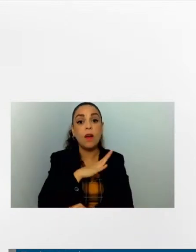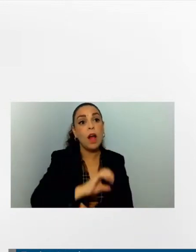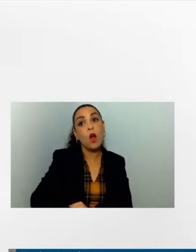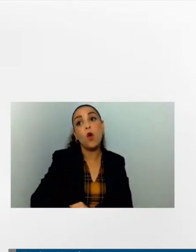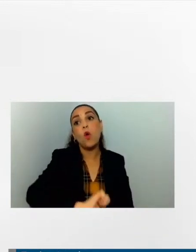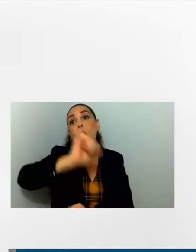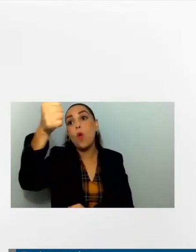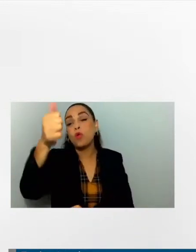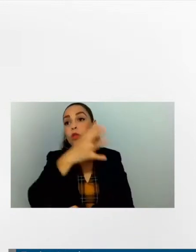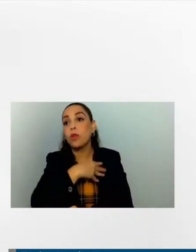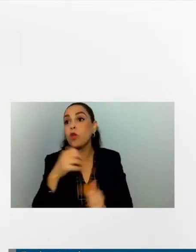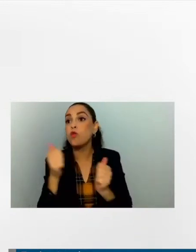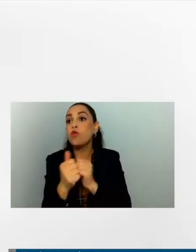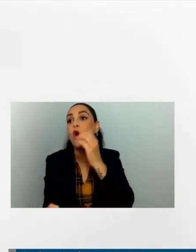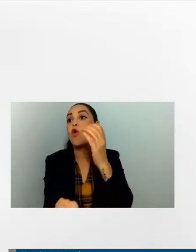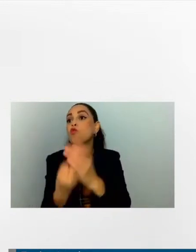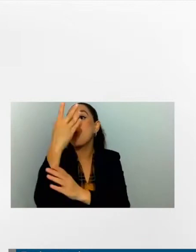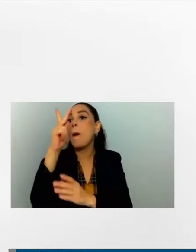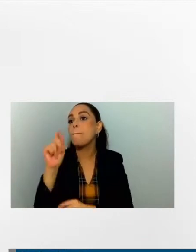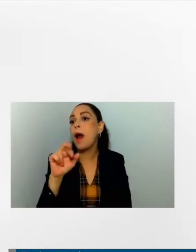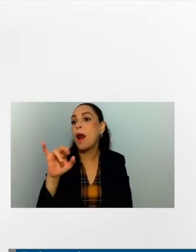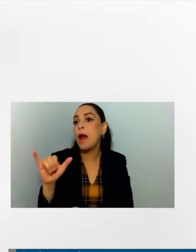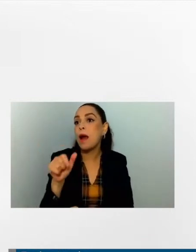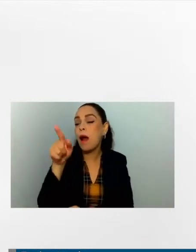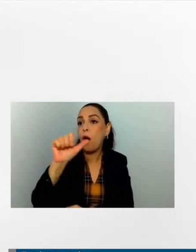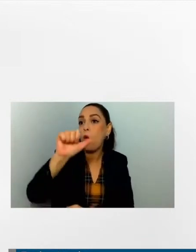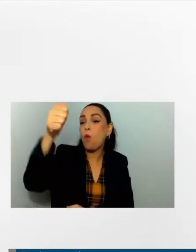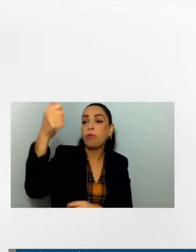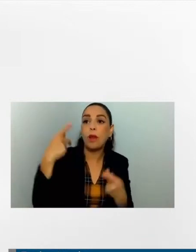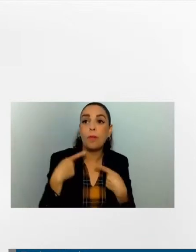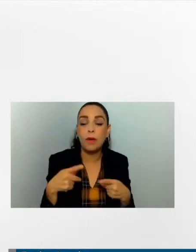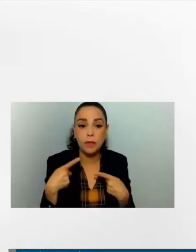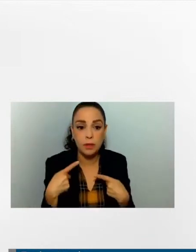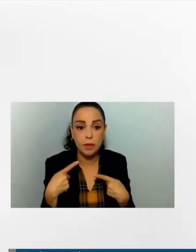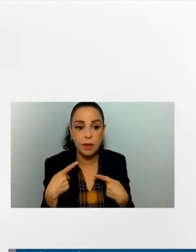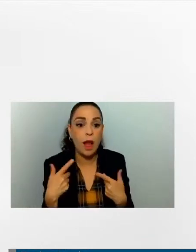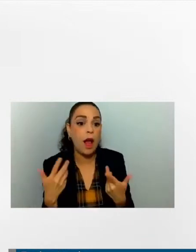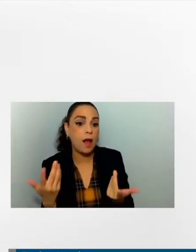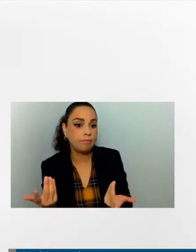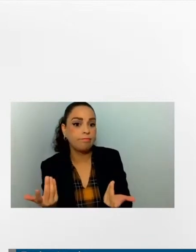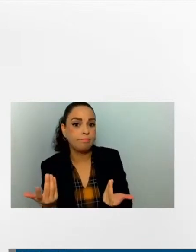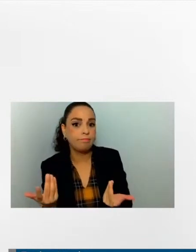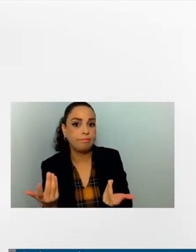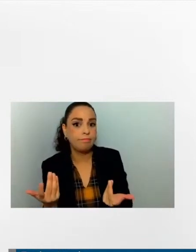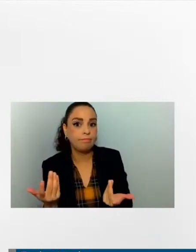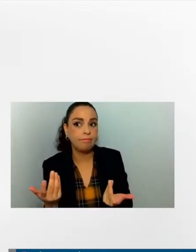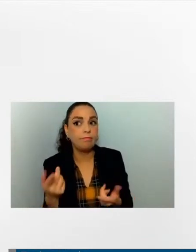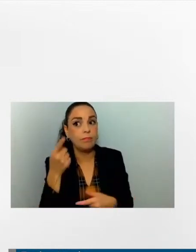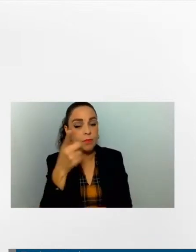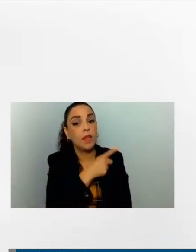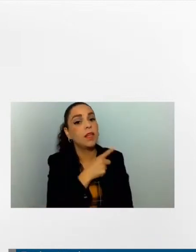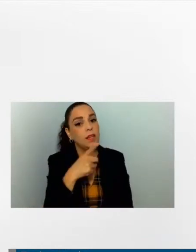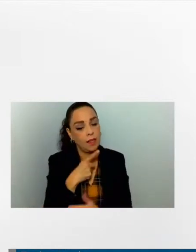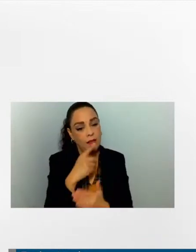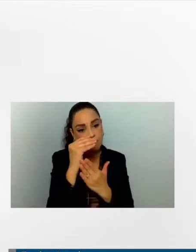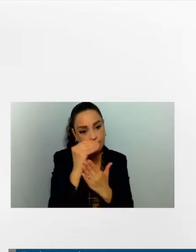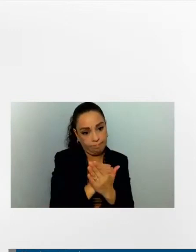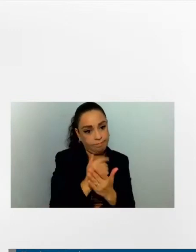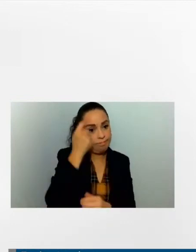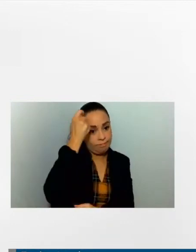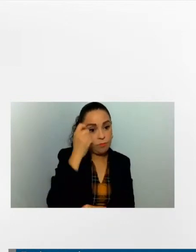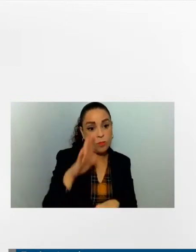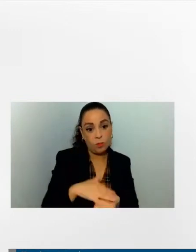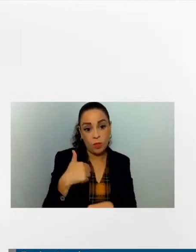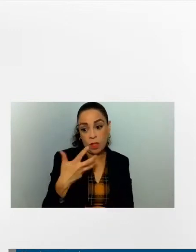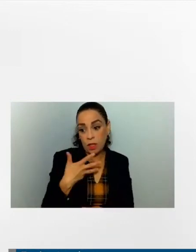nueva pareja, etcétera, y entonces alegan que con base en eso pues se tiene que reducir la pensión alimenticia. Y ahí